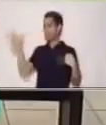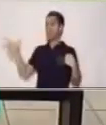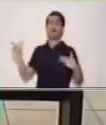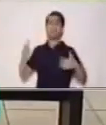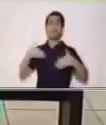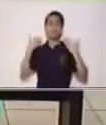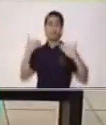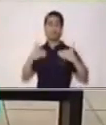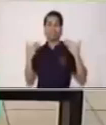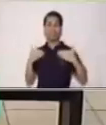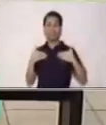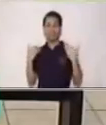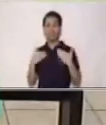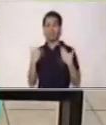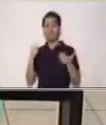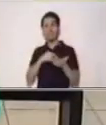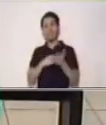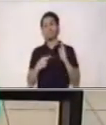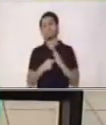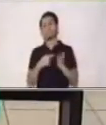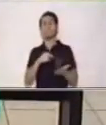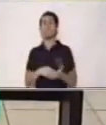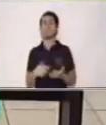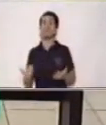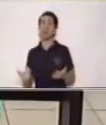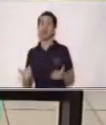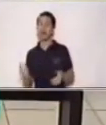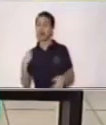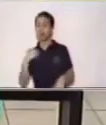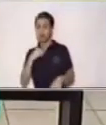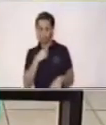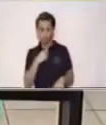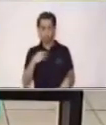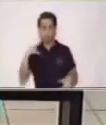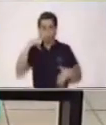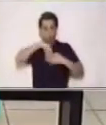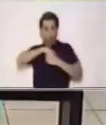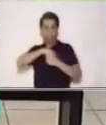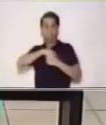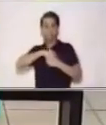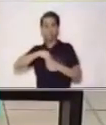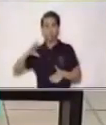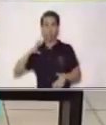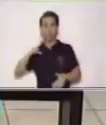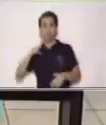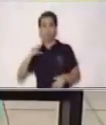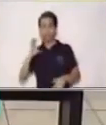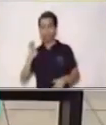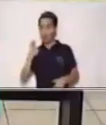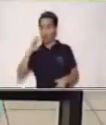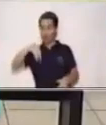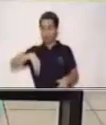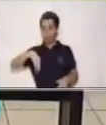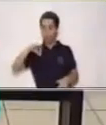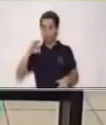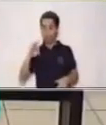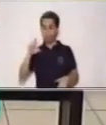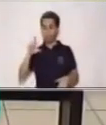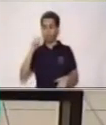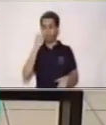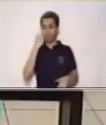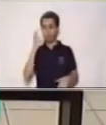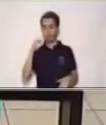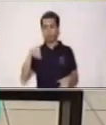contento, ¿verdad? Eso quiere decir que nosotros tenemos emociones, ¿verdad? Y para eso es que tenemos nuestro cubo o dado de